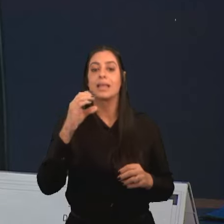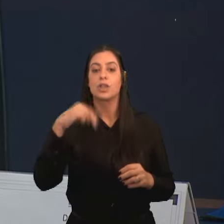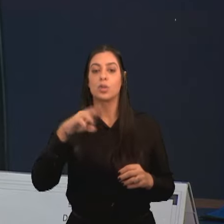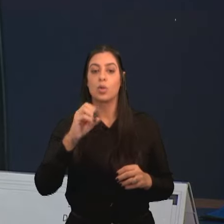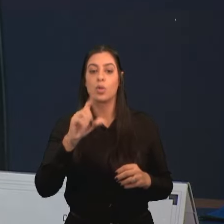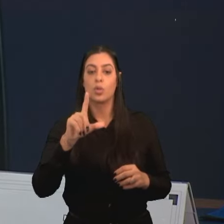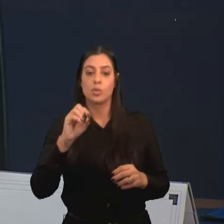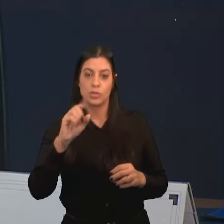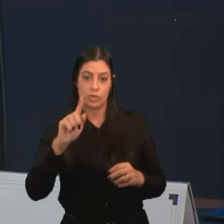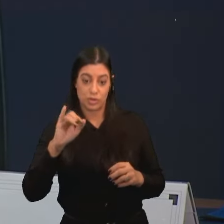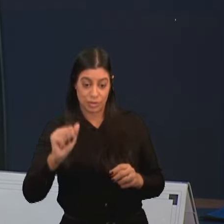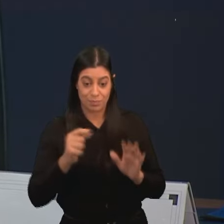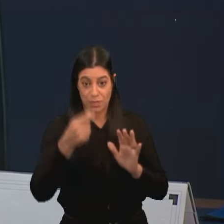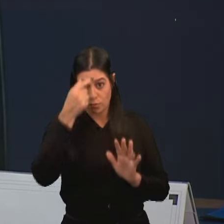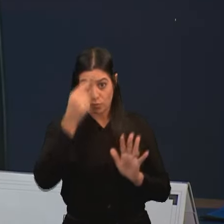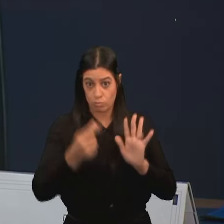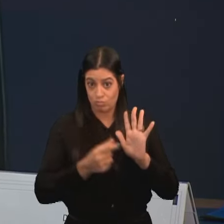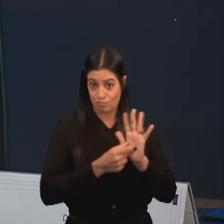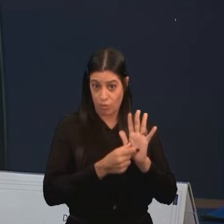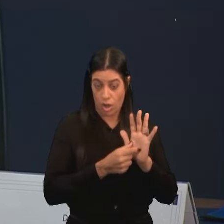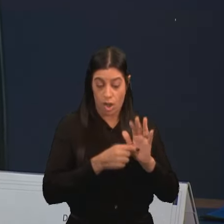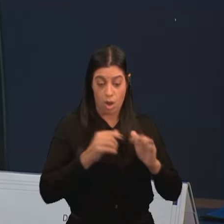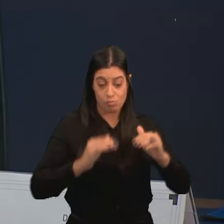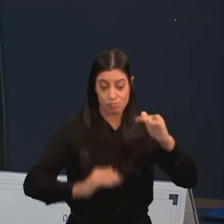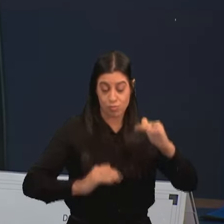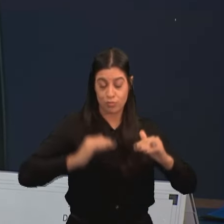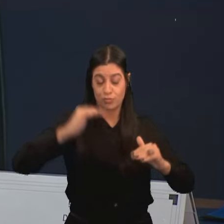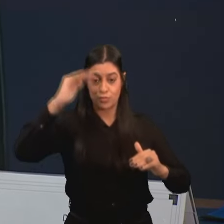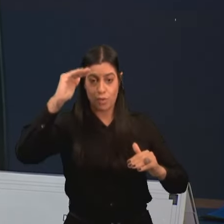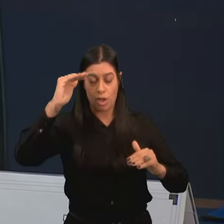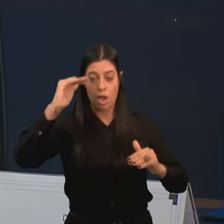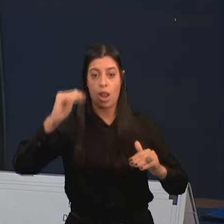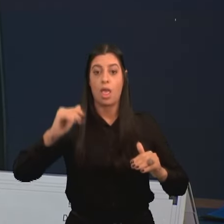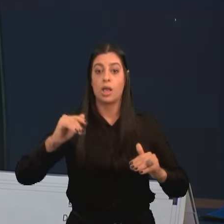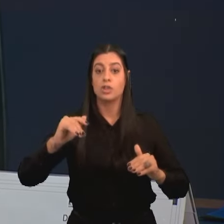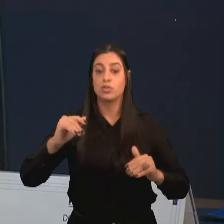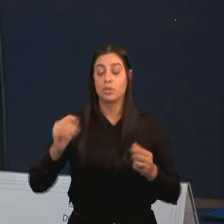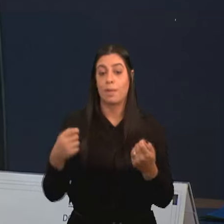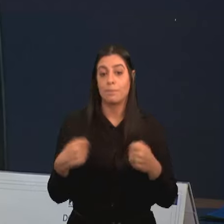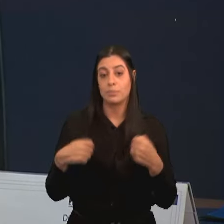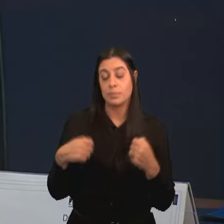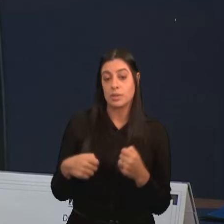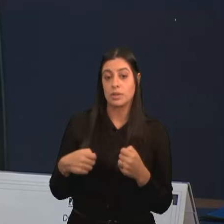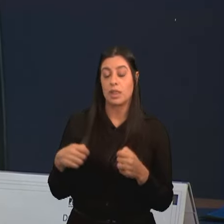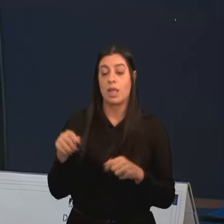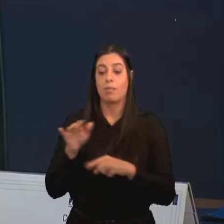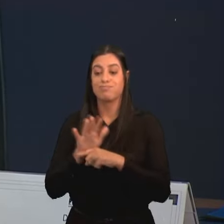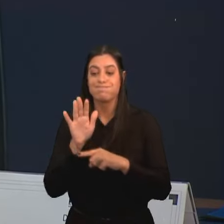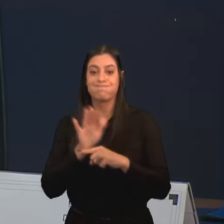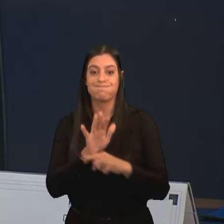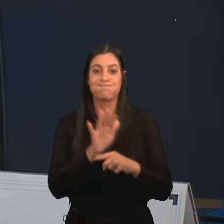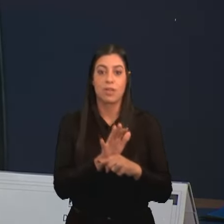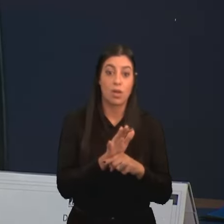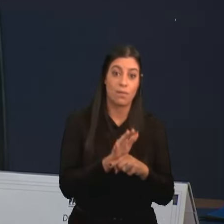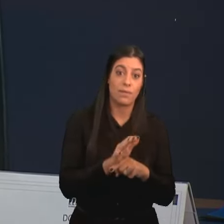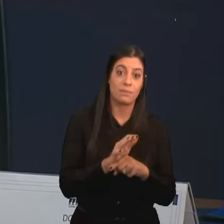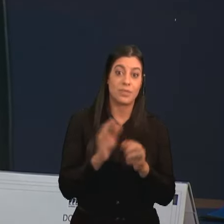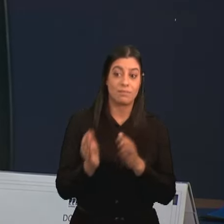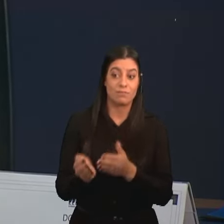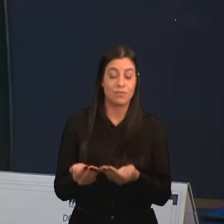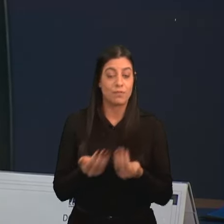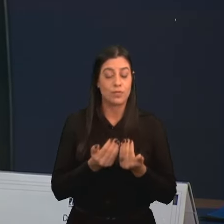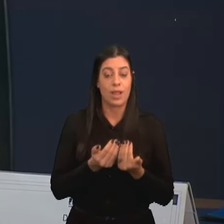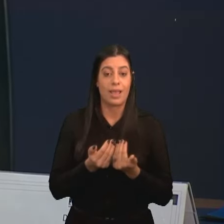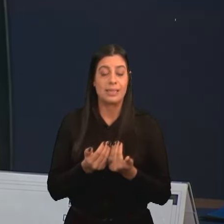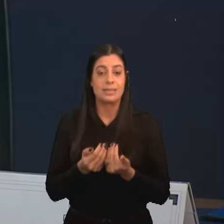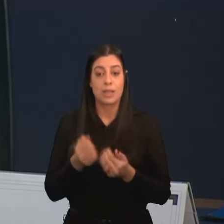y la inteligencia artificial, con un potencial de generación de instrumentos tecnológicos que